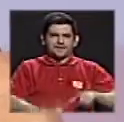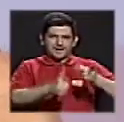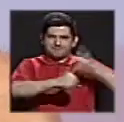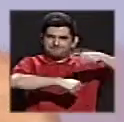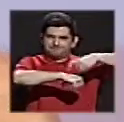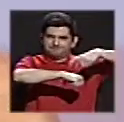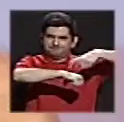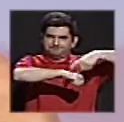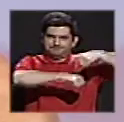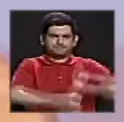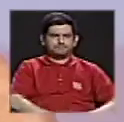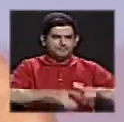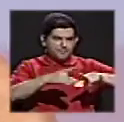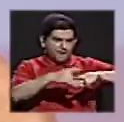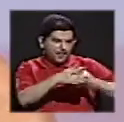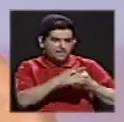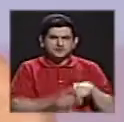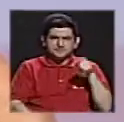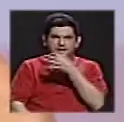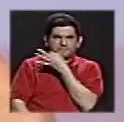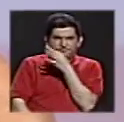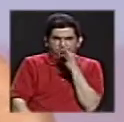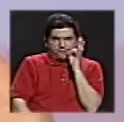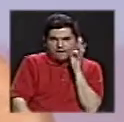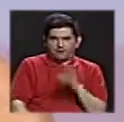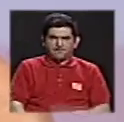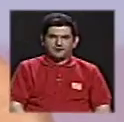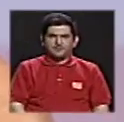inicialmente, cuando iniciamos en nuestra finca,